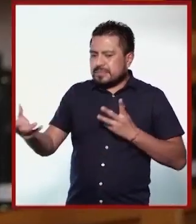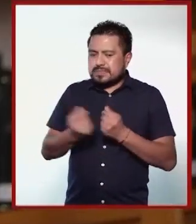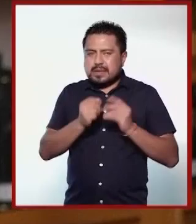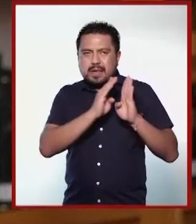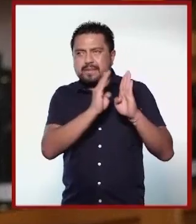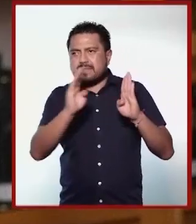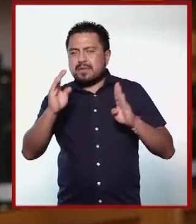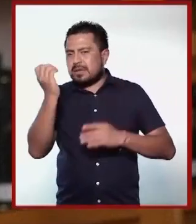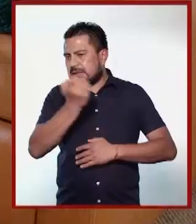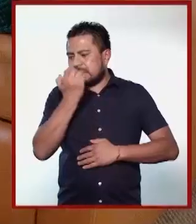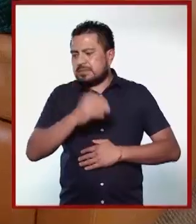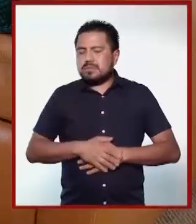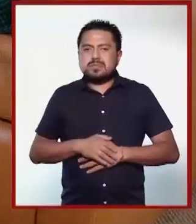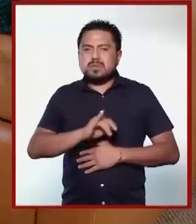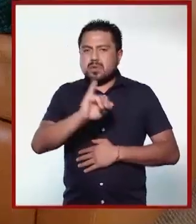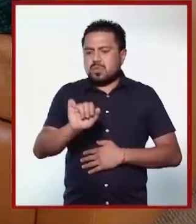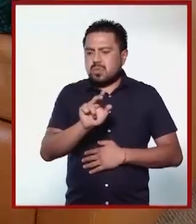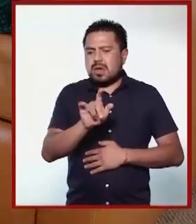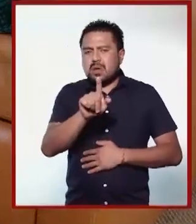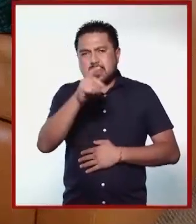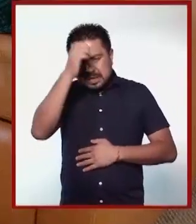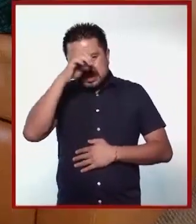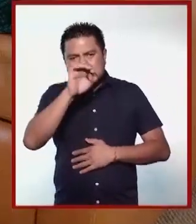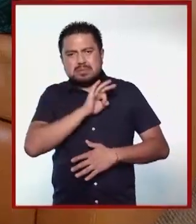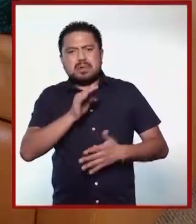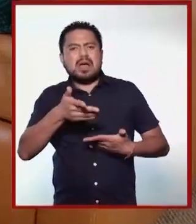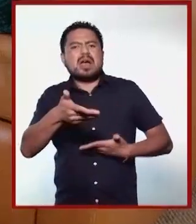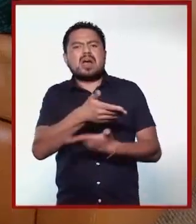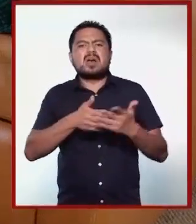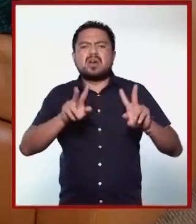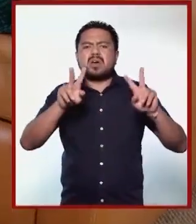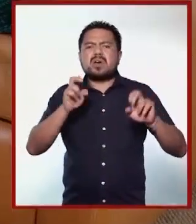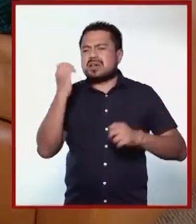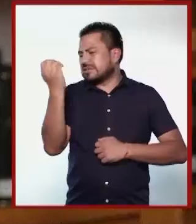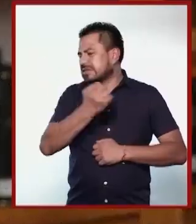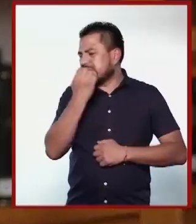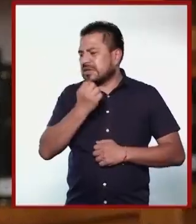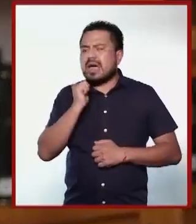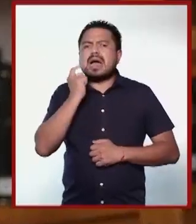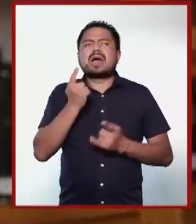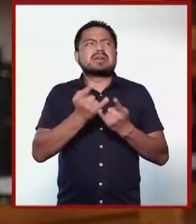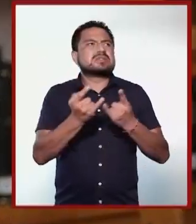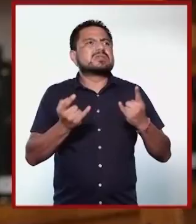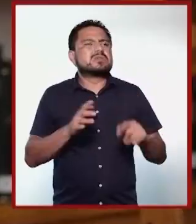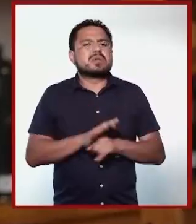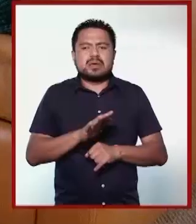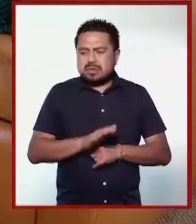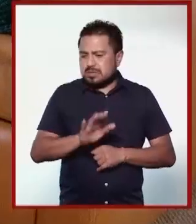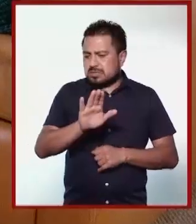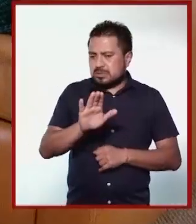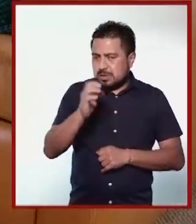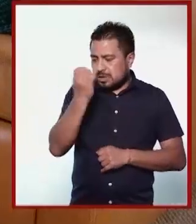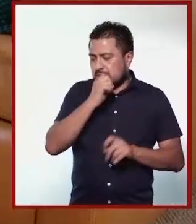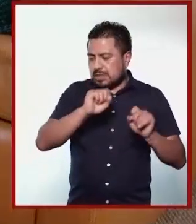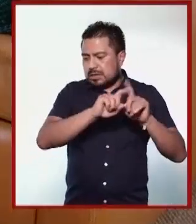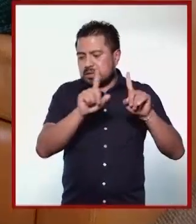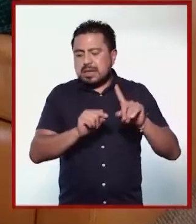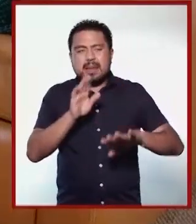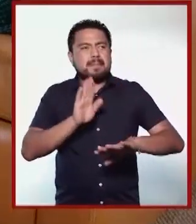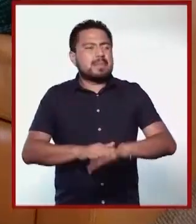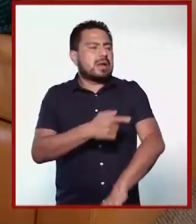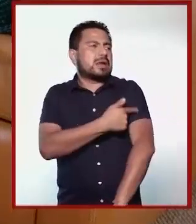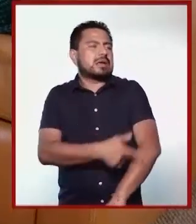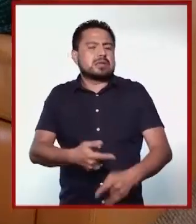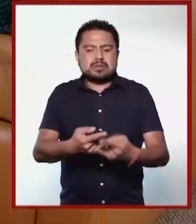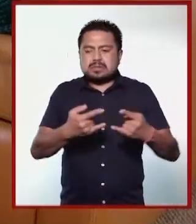del colegio. Juan, ¿alguna anécdota que nos quieras compartir acerca del colegio? ¿Alguna historia? Bueno, el Colegio Nacional tiene una muy larga